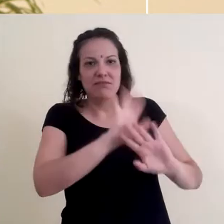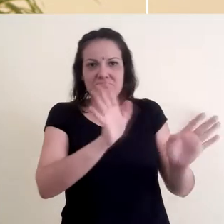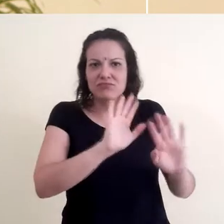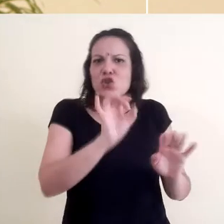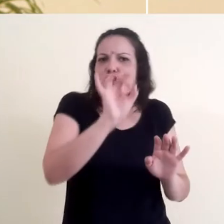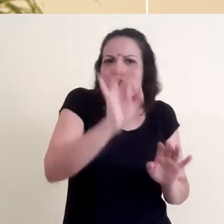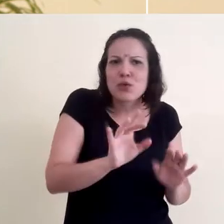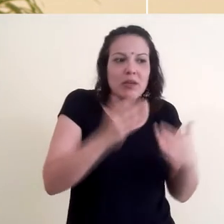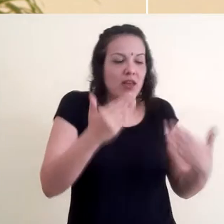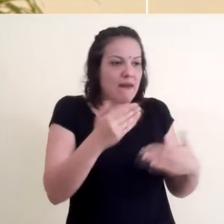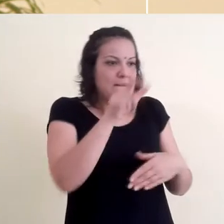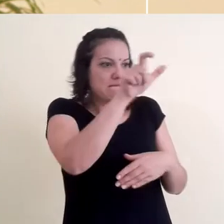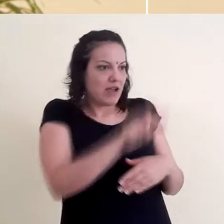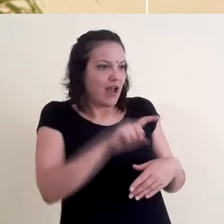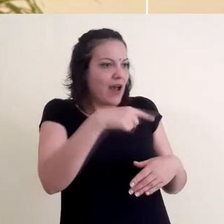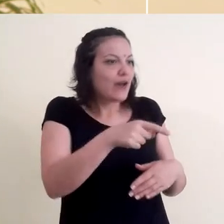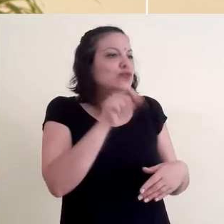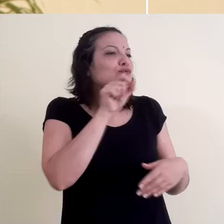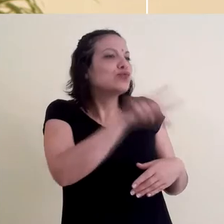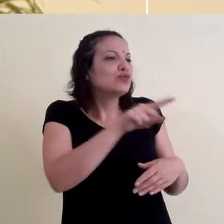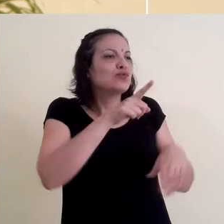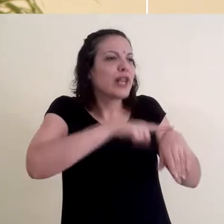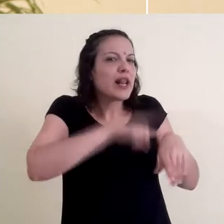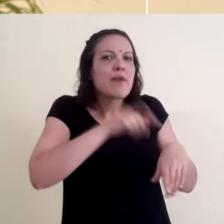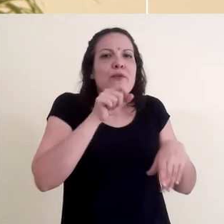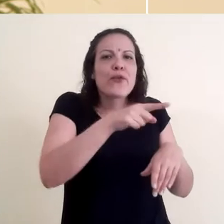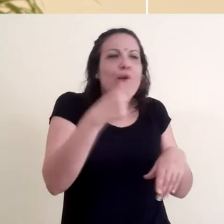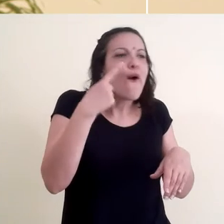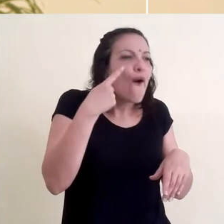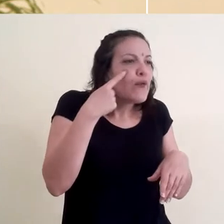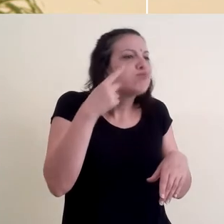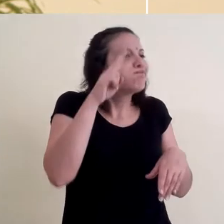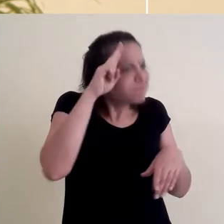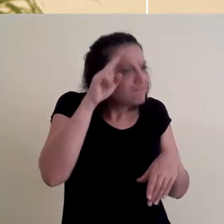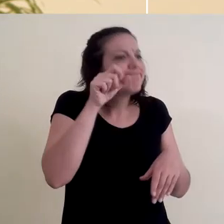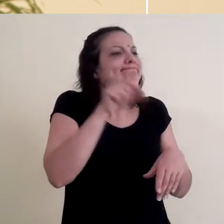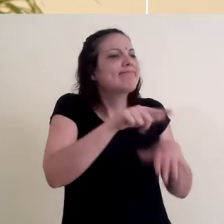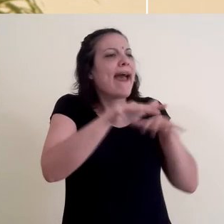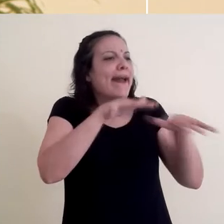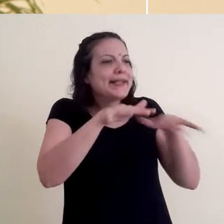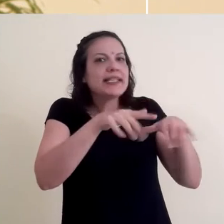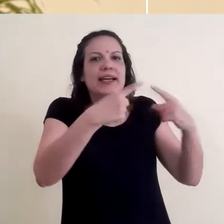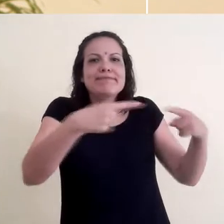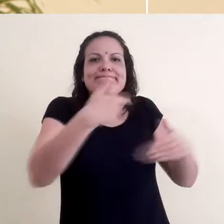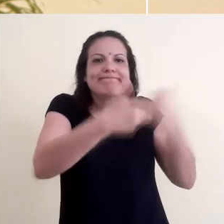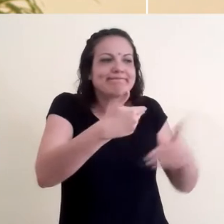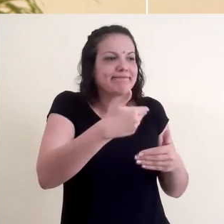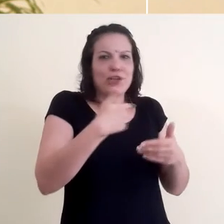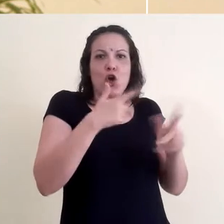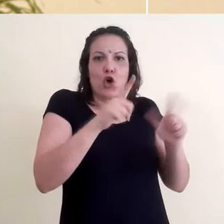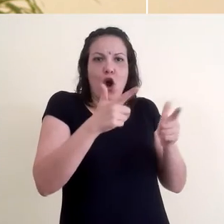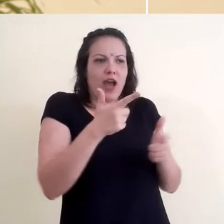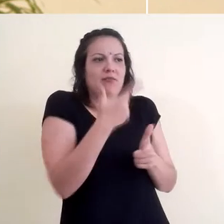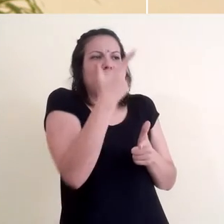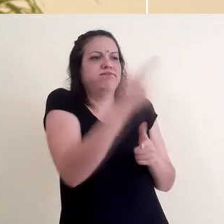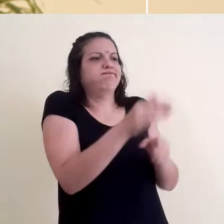no reconocimiento del otro, de los tiempos necesarios del otro para poder realizar algunas actividades es suficiente